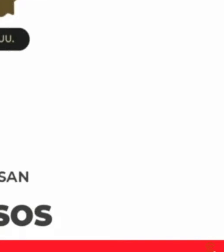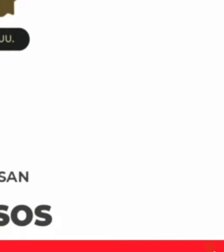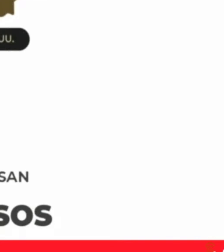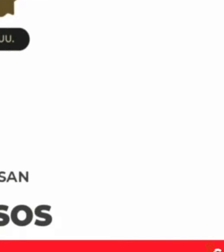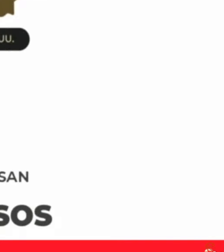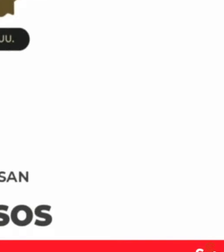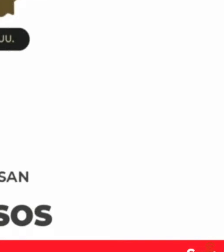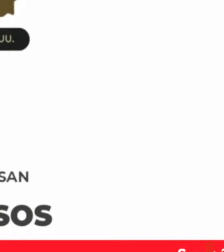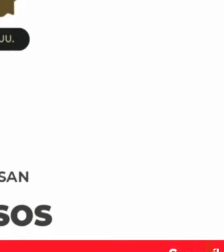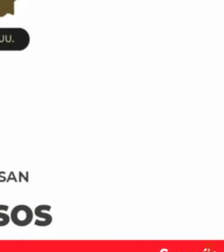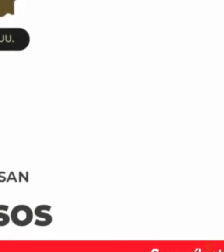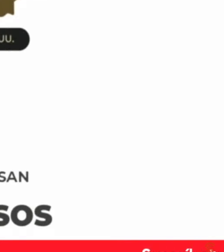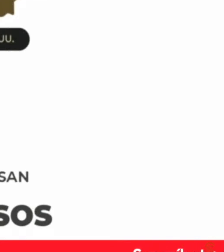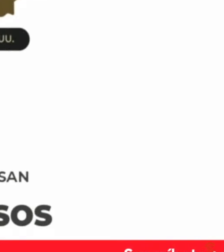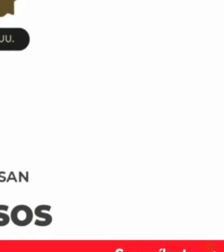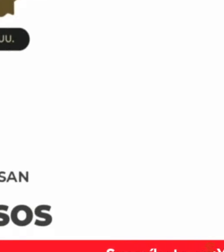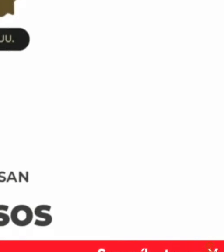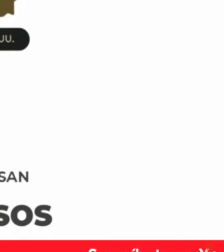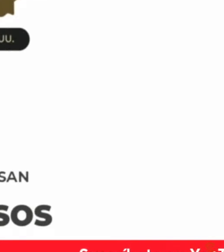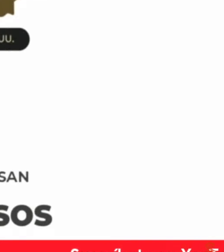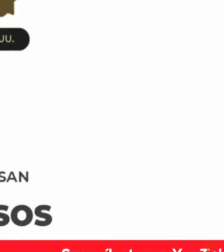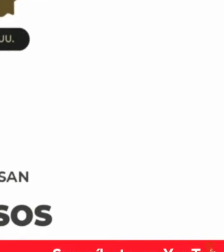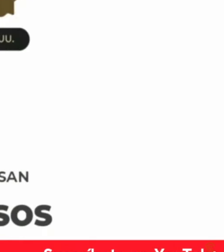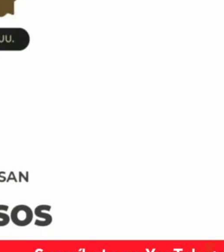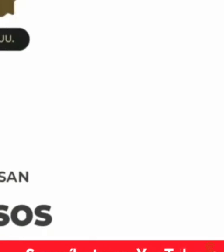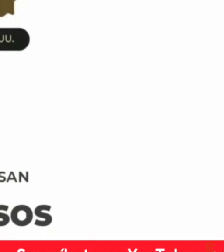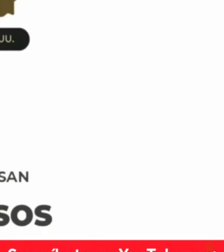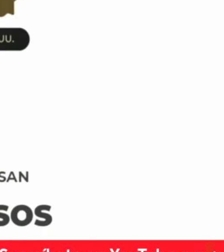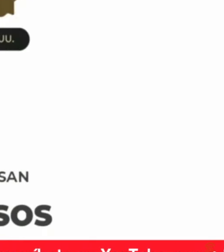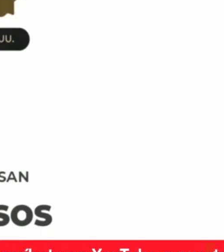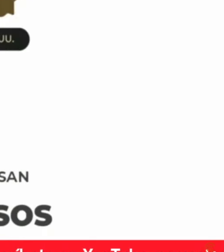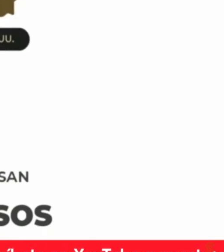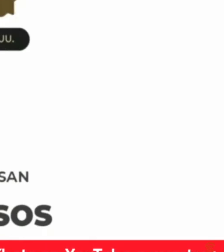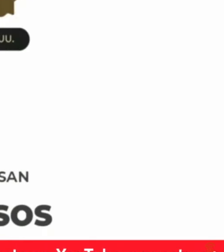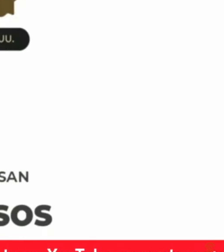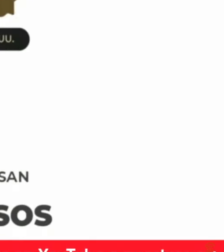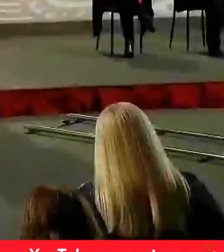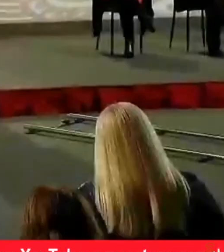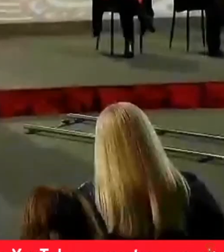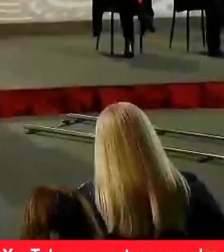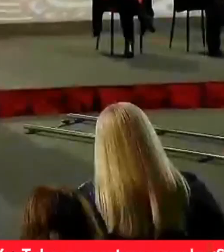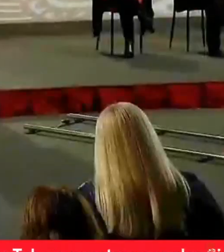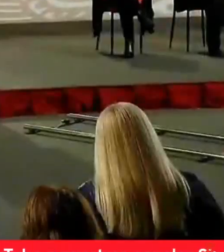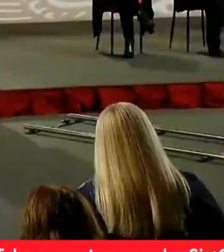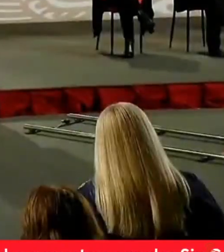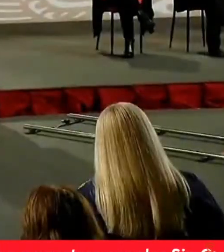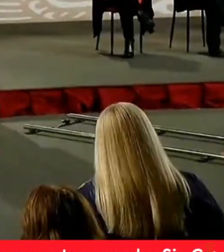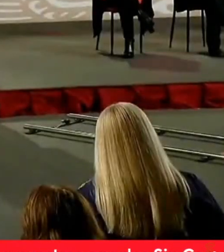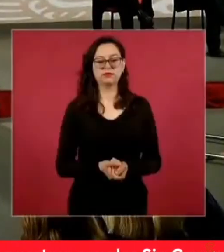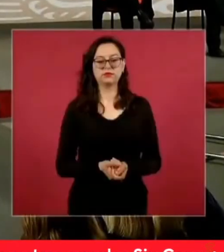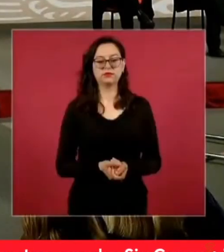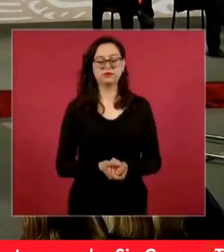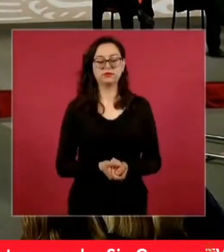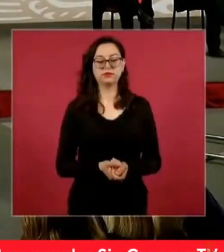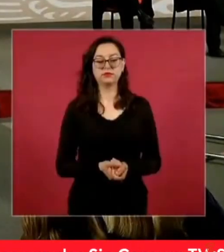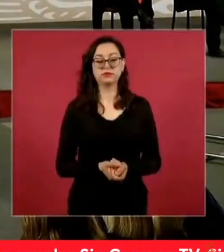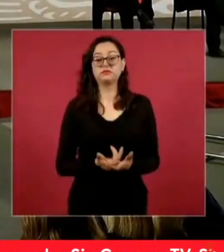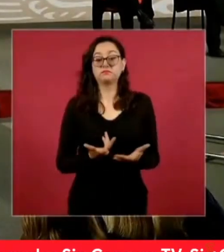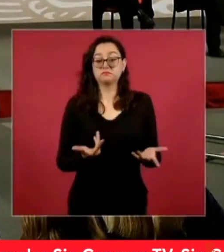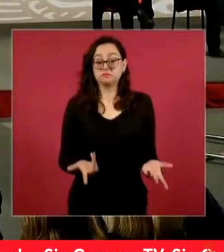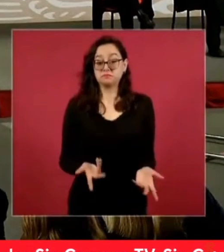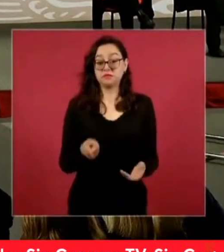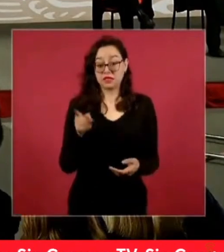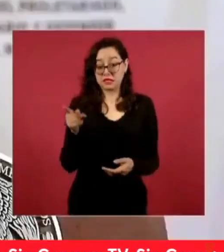pesos, bueno, casi 232 millones de pesos, que incluye el pago a estos periodistas como Carlos Loret del